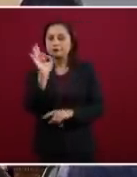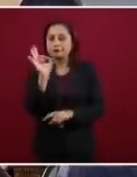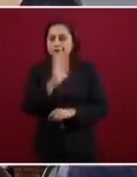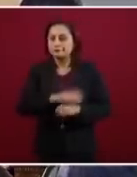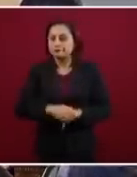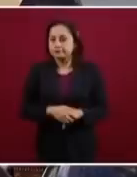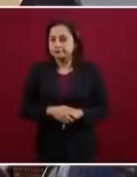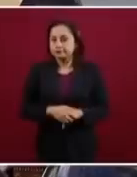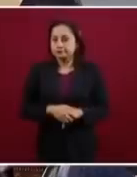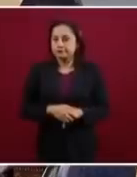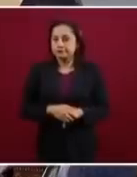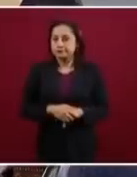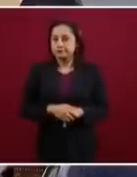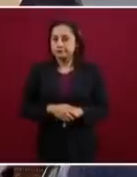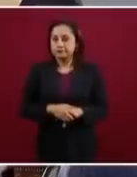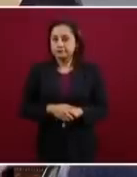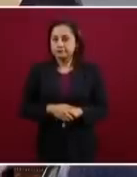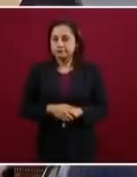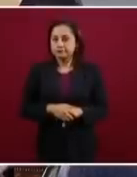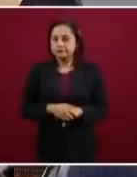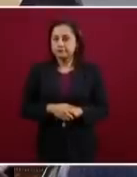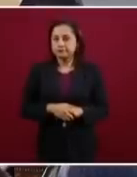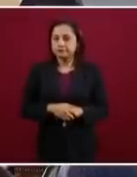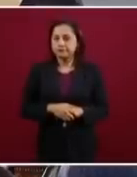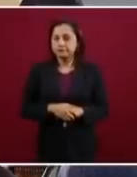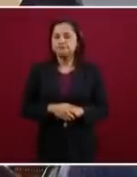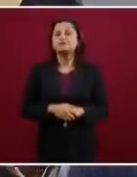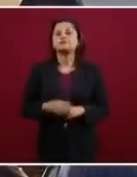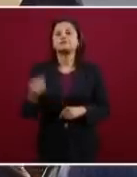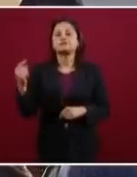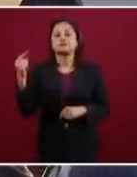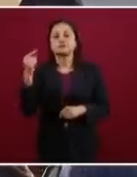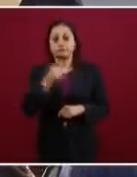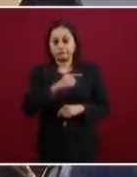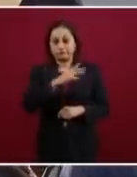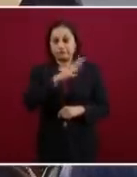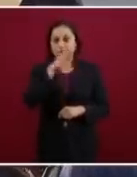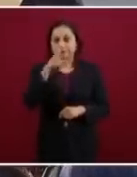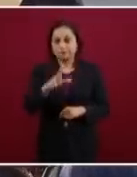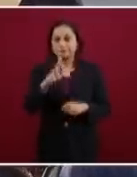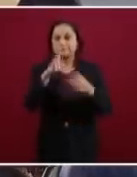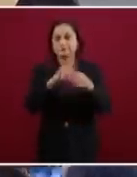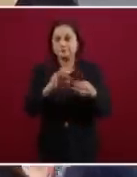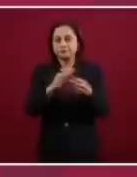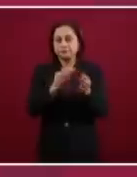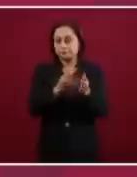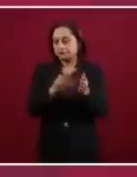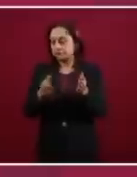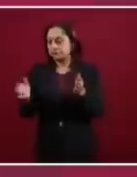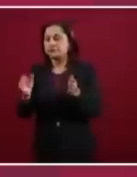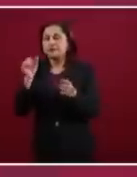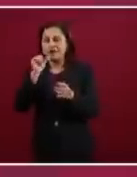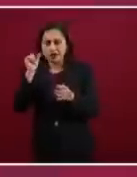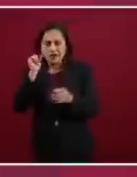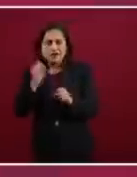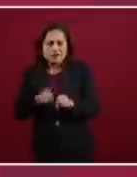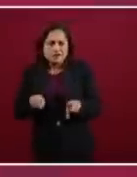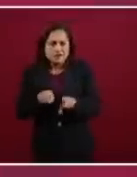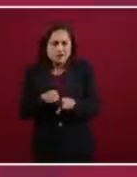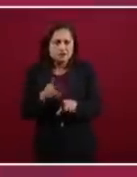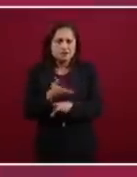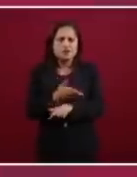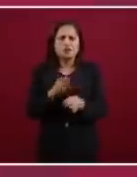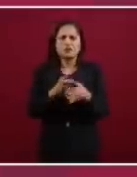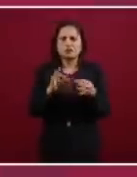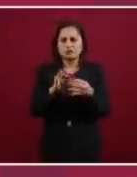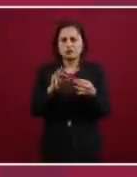si esté aquí acaba de aclarar el ganar cómo fue y desde ayer también lo dijo que se retiran